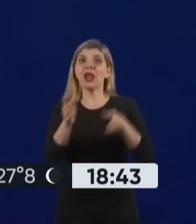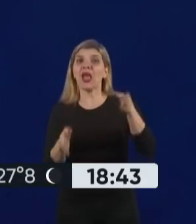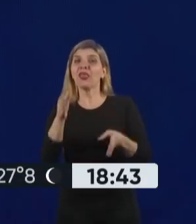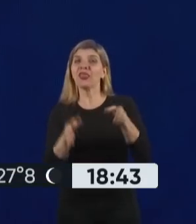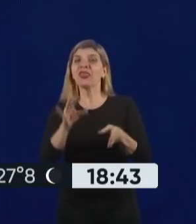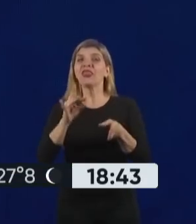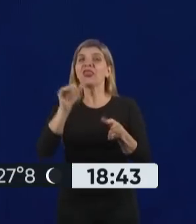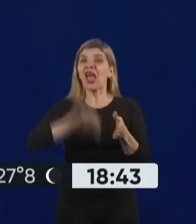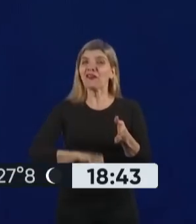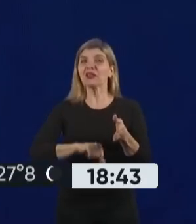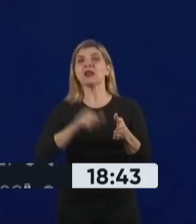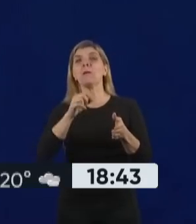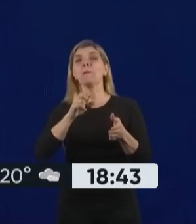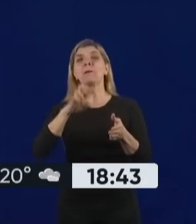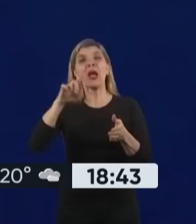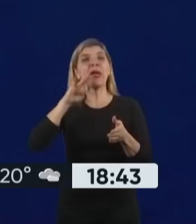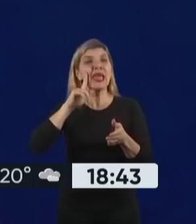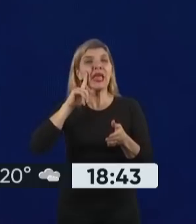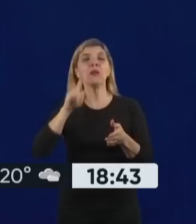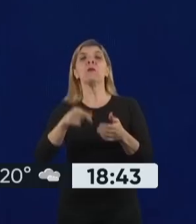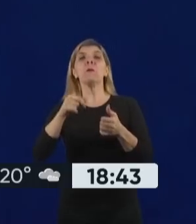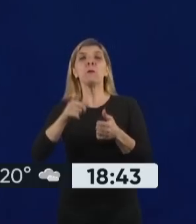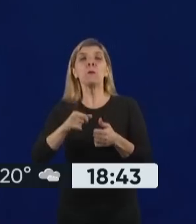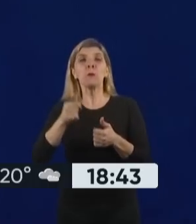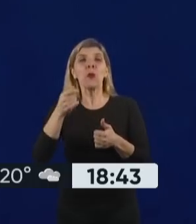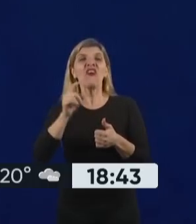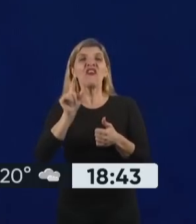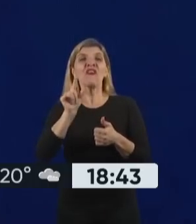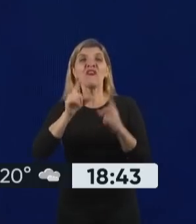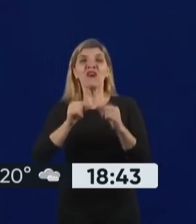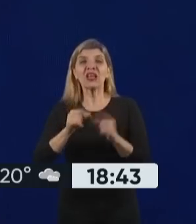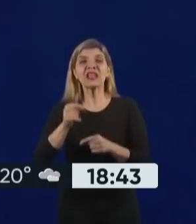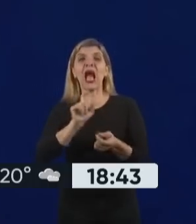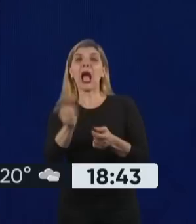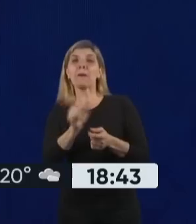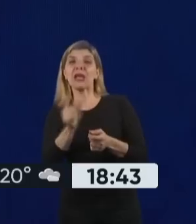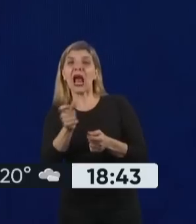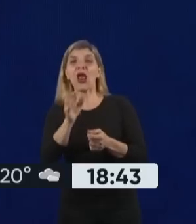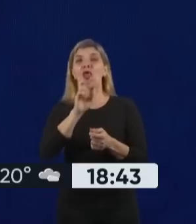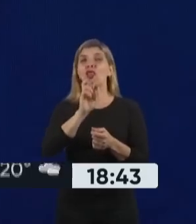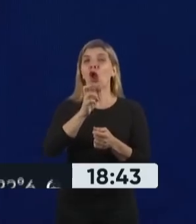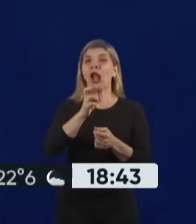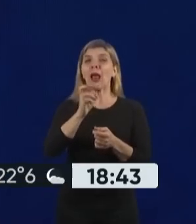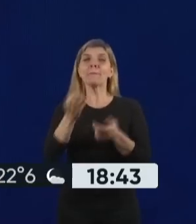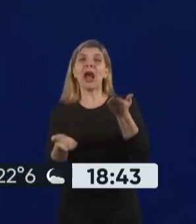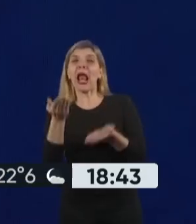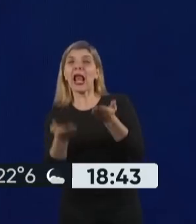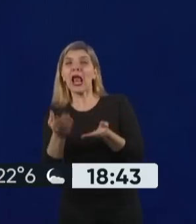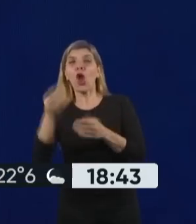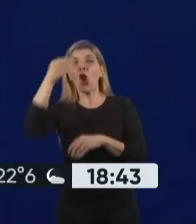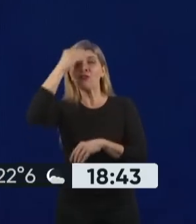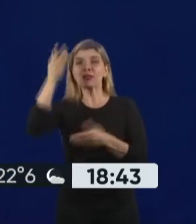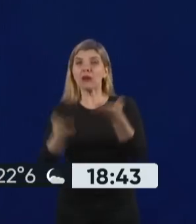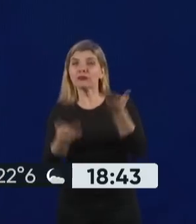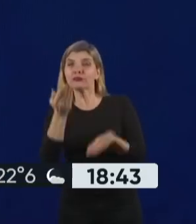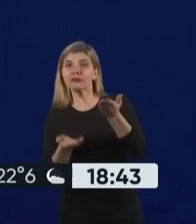por 17 puntos del PBI, una brecha cambiaria de 3-1 entre el dólar paralelo y el oficial y un sobrante monetario